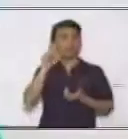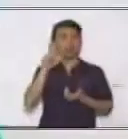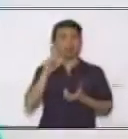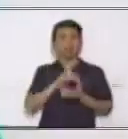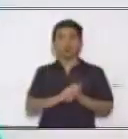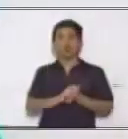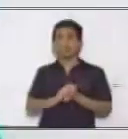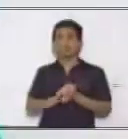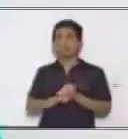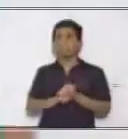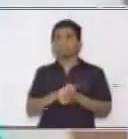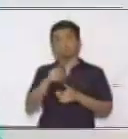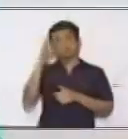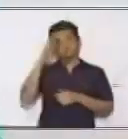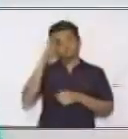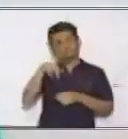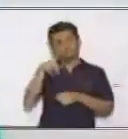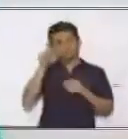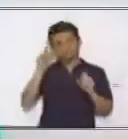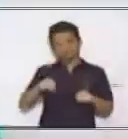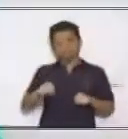Recuérdense que debemos cuidarnos.